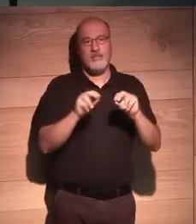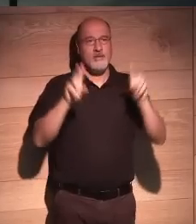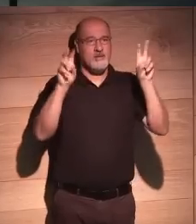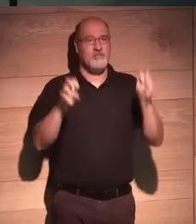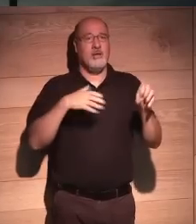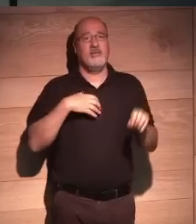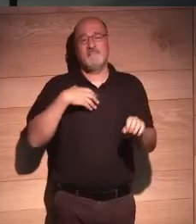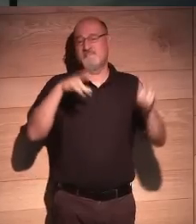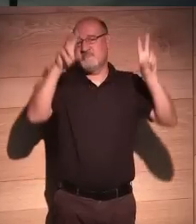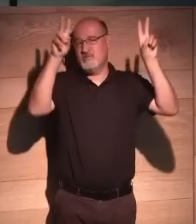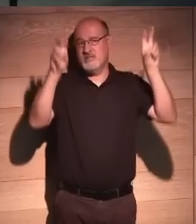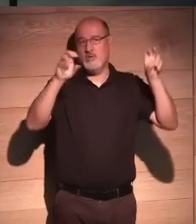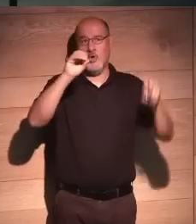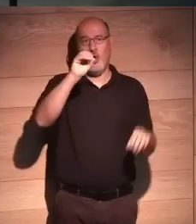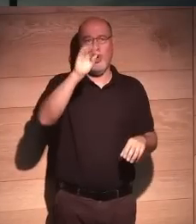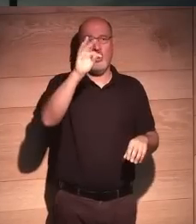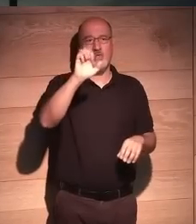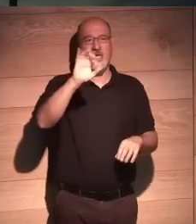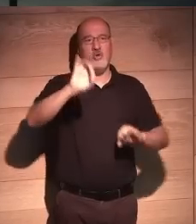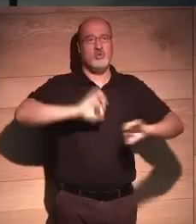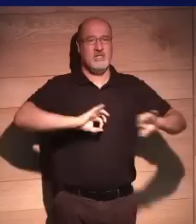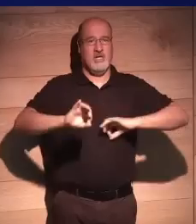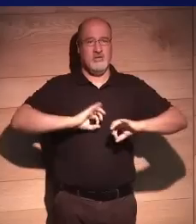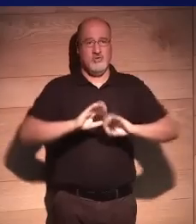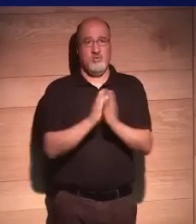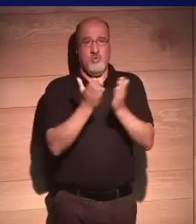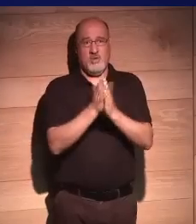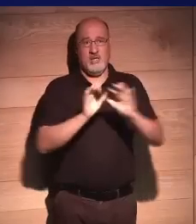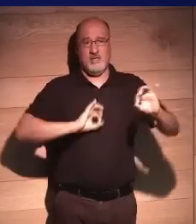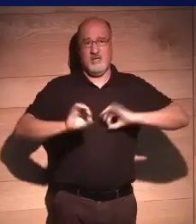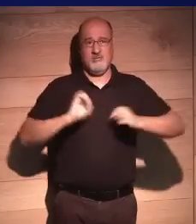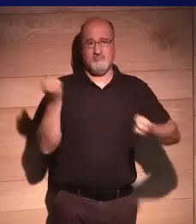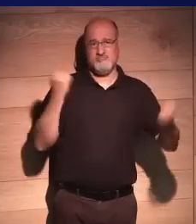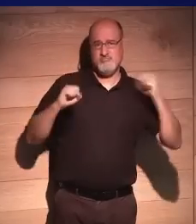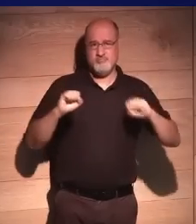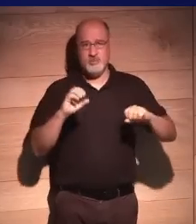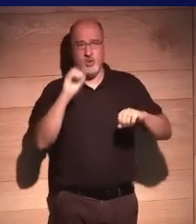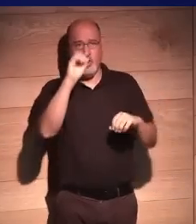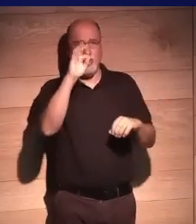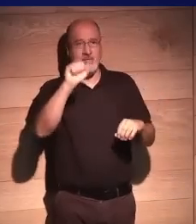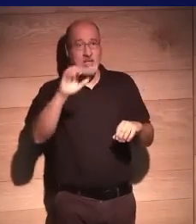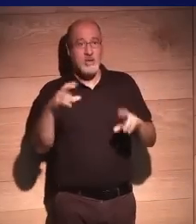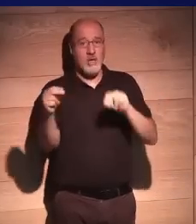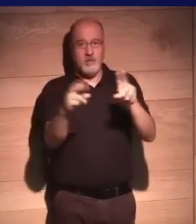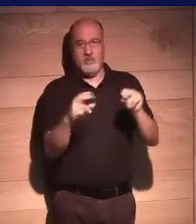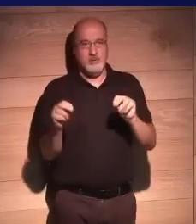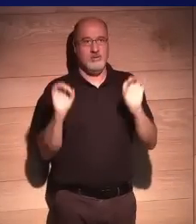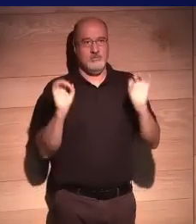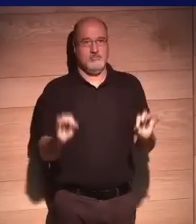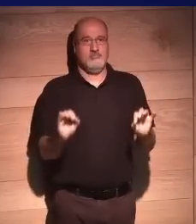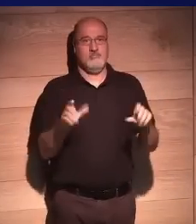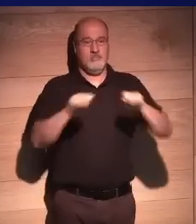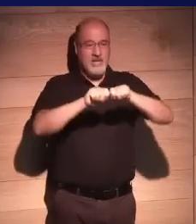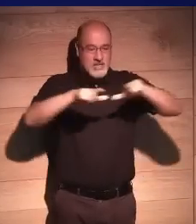Otelo. Yo no sé con qué, si profundizando o no profundizando y tal, pero estaban hablando del Otelo